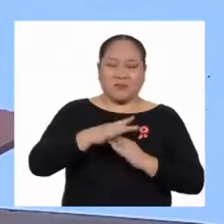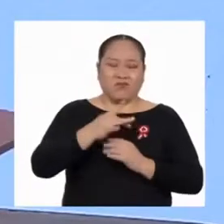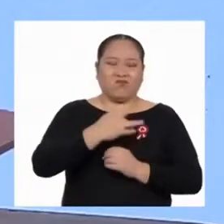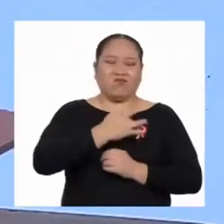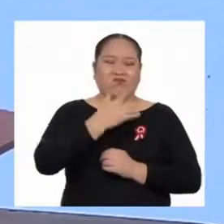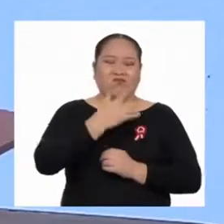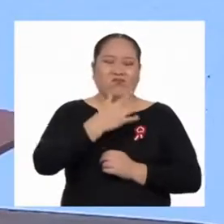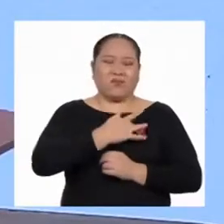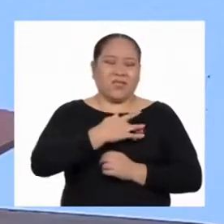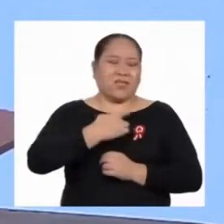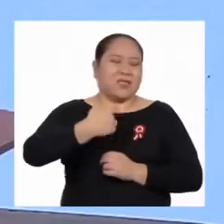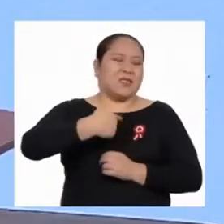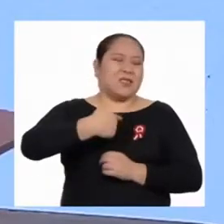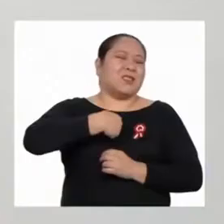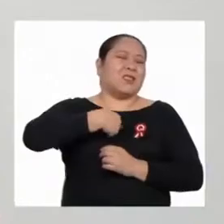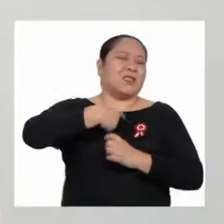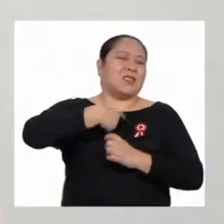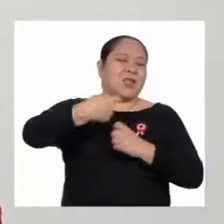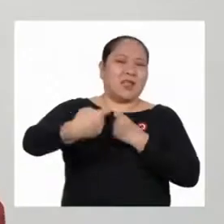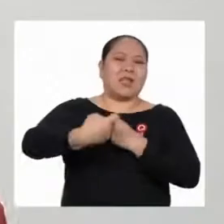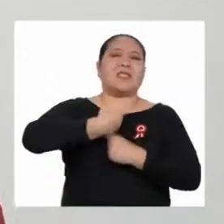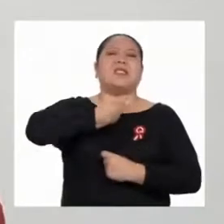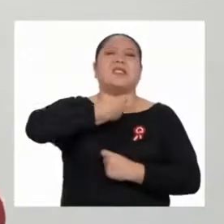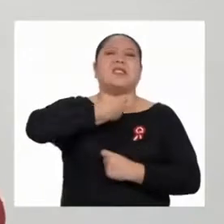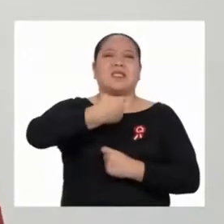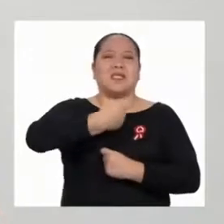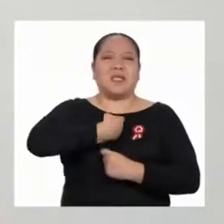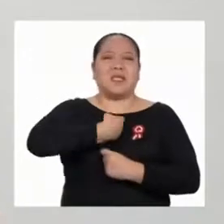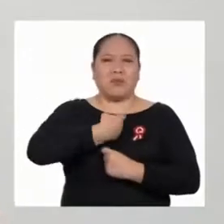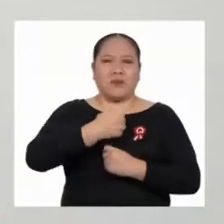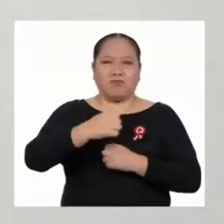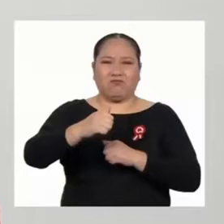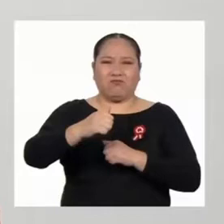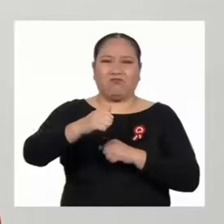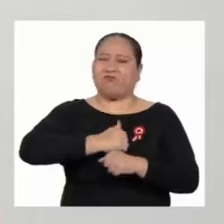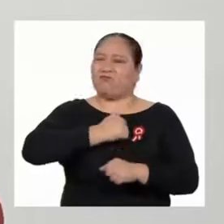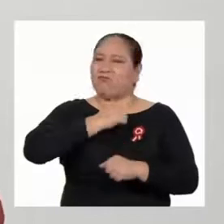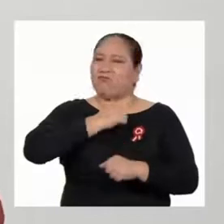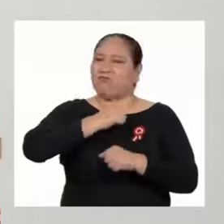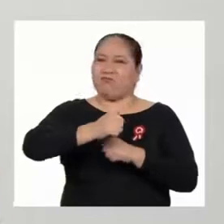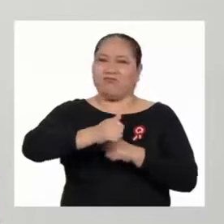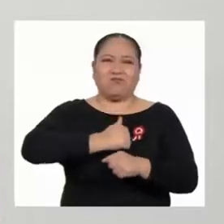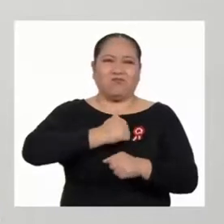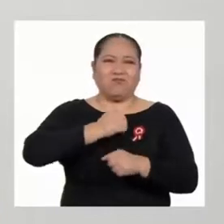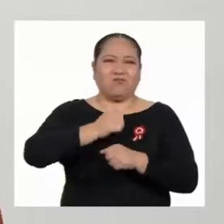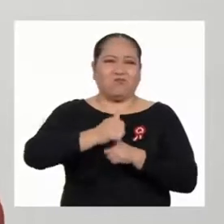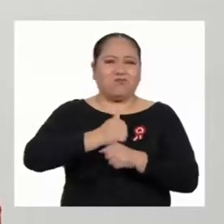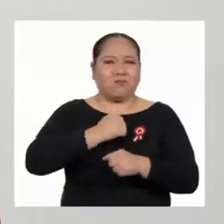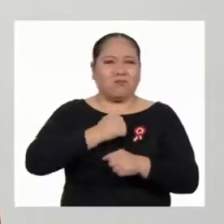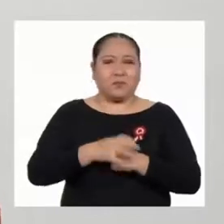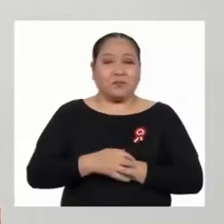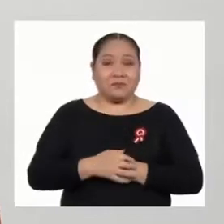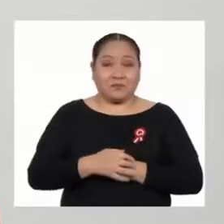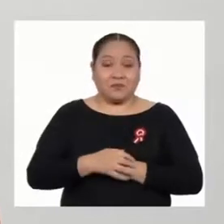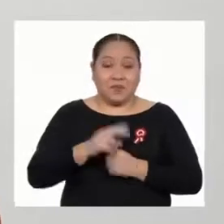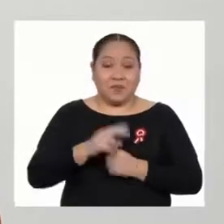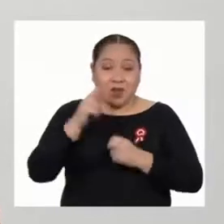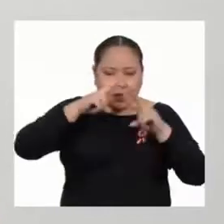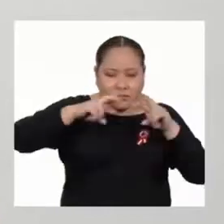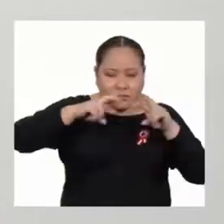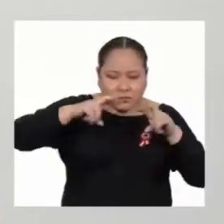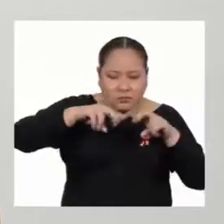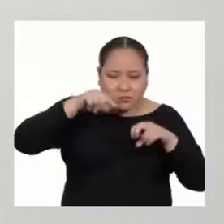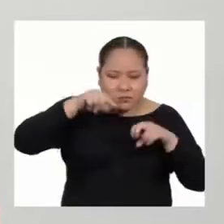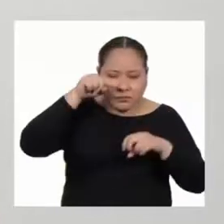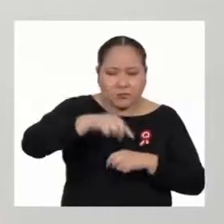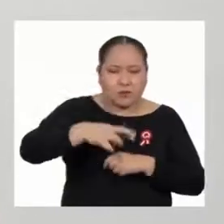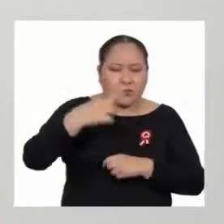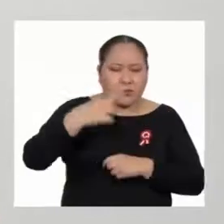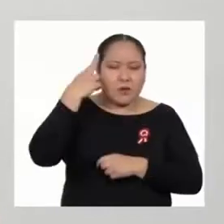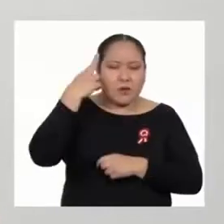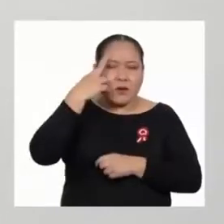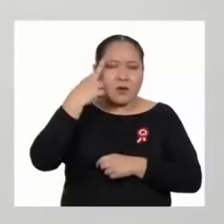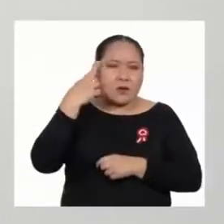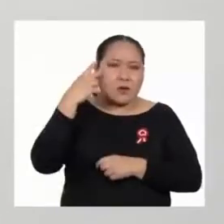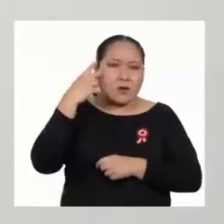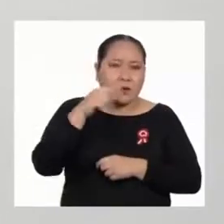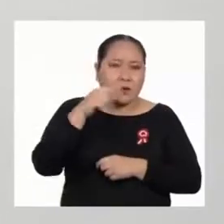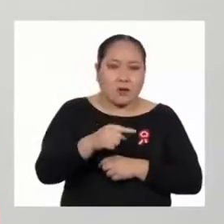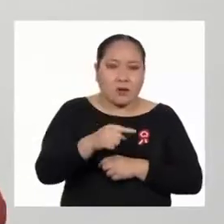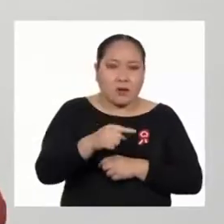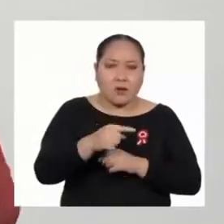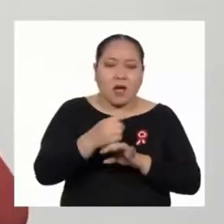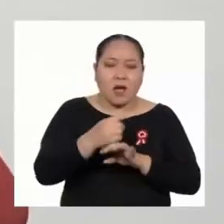personas, nos daña. A partir de esta inspección previa a la lectura ya tenemos una idea general sobre el tema del